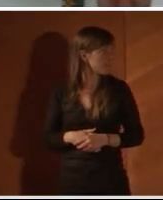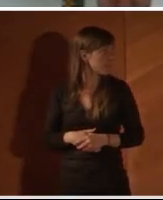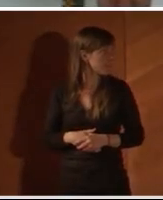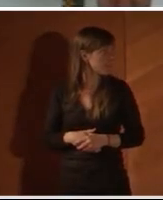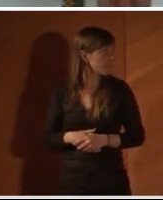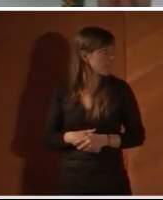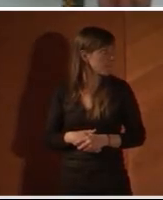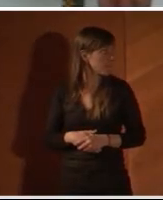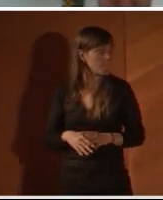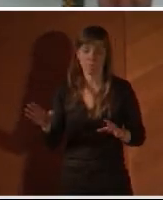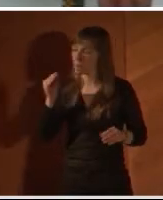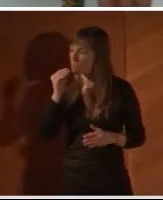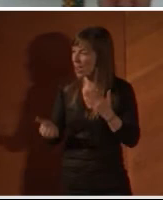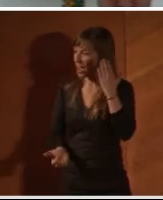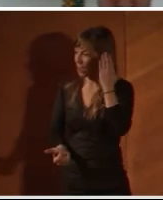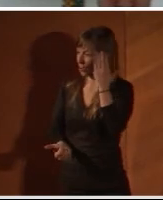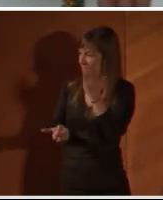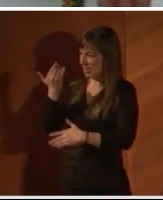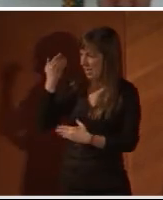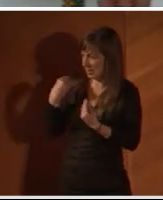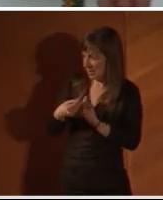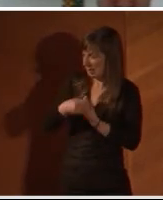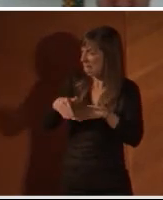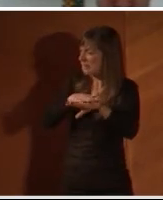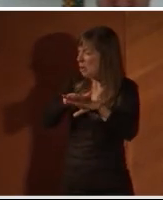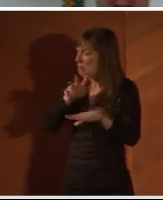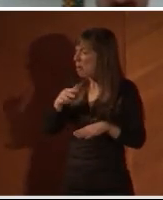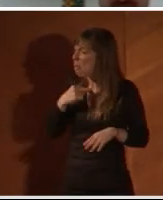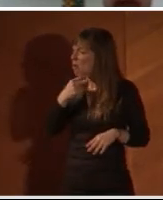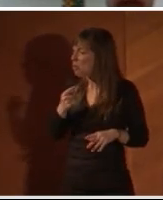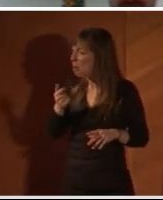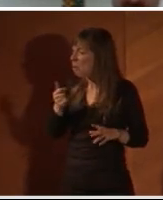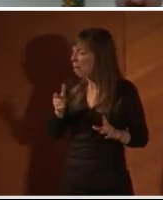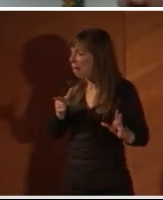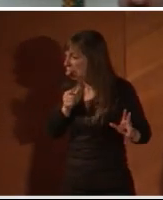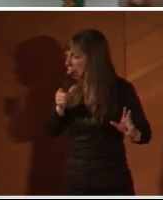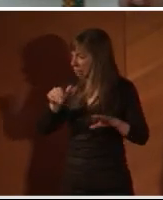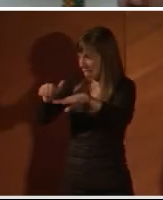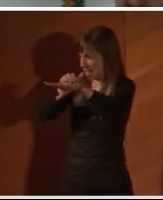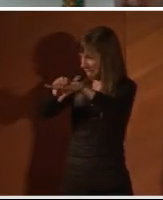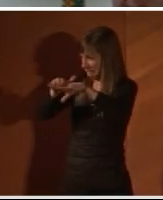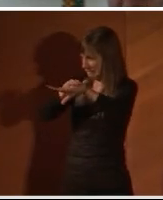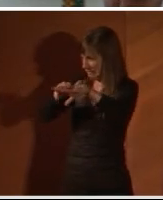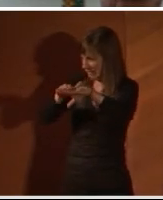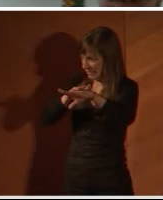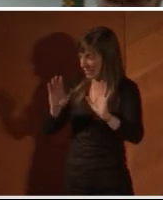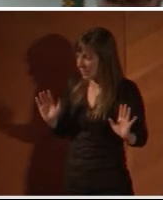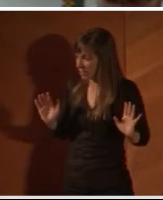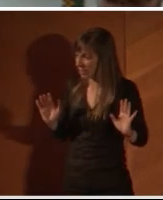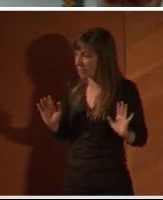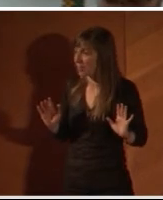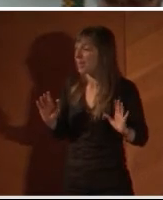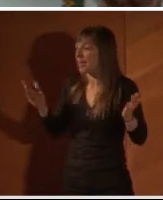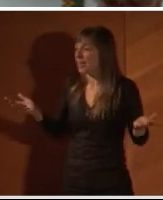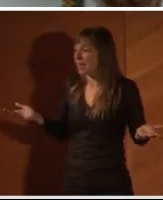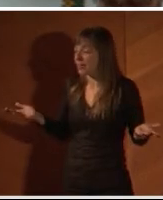Hola, muy buenos días desde Gran Canaria. Perdonen por la voz, pero estoy un poco afónico, pero no quería perderme este momento,